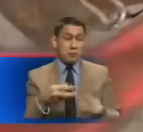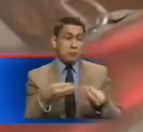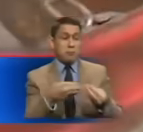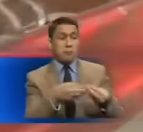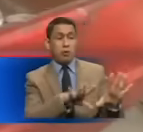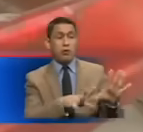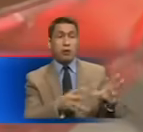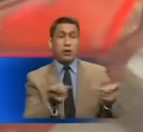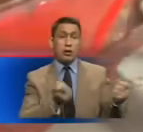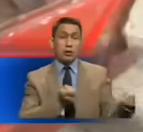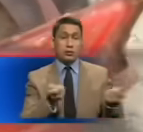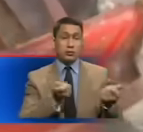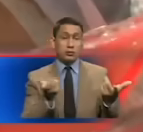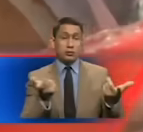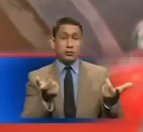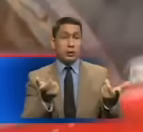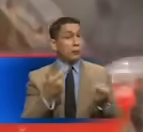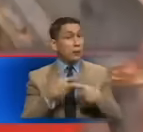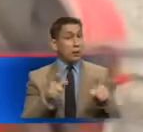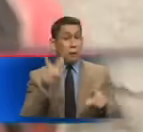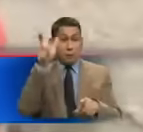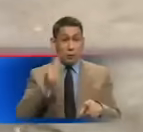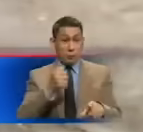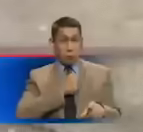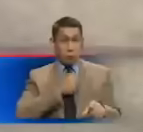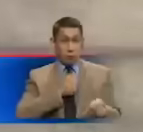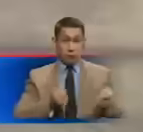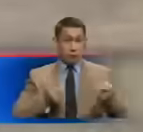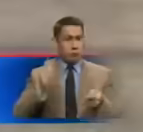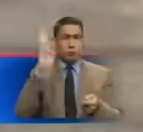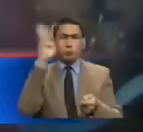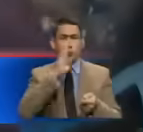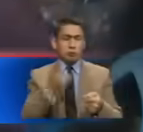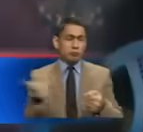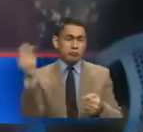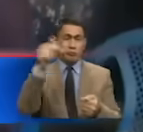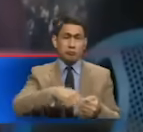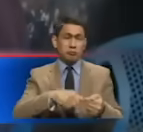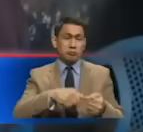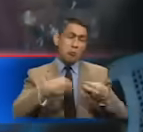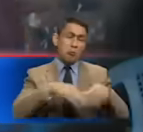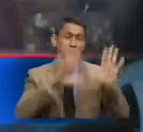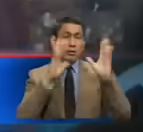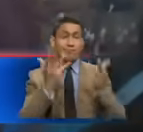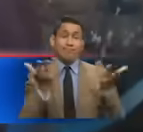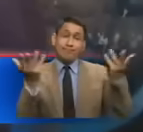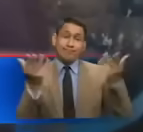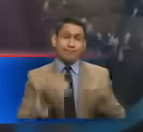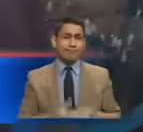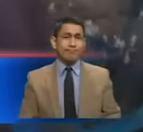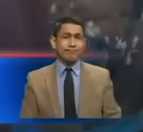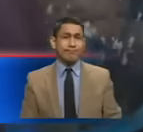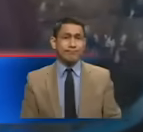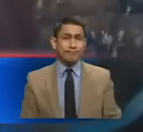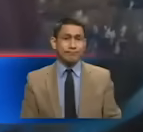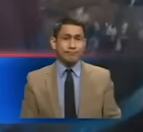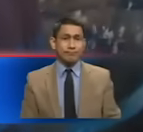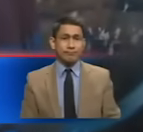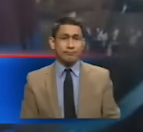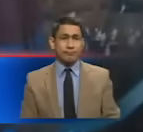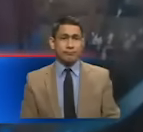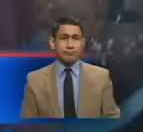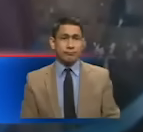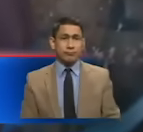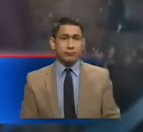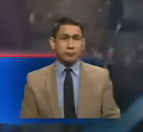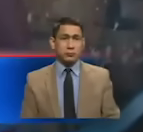supuestamente arreglando, y los dueños nunca más regresaron. Son irresponsables porque ya de uno no depende. Uno recibe el carro para trabajarlo. Lo que